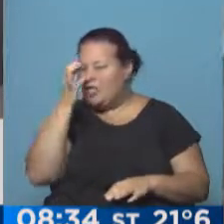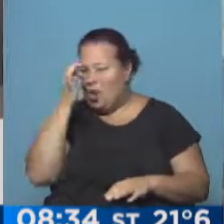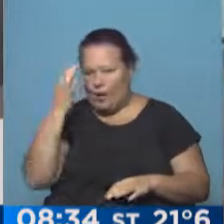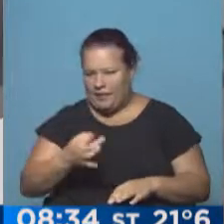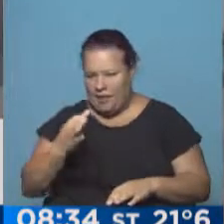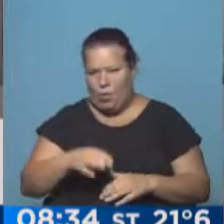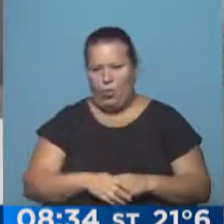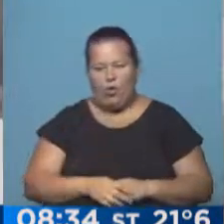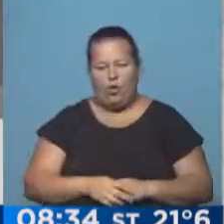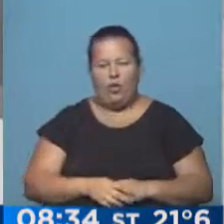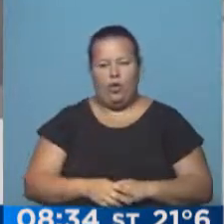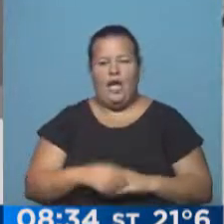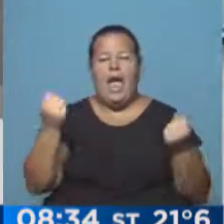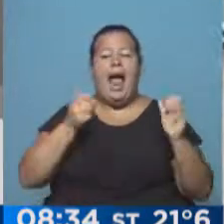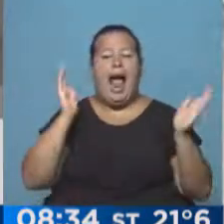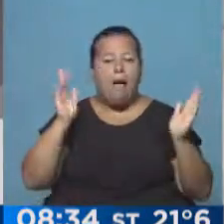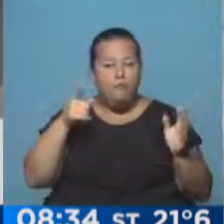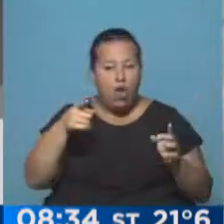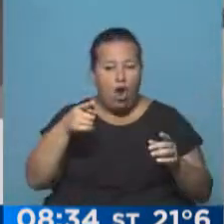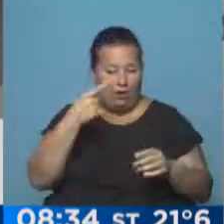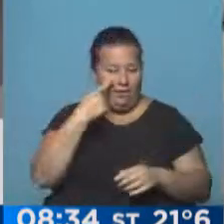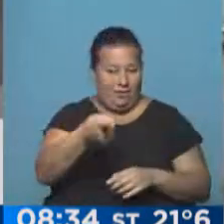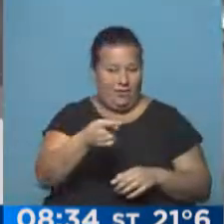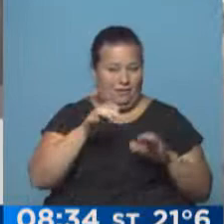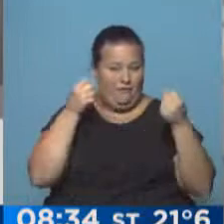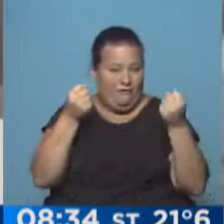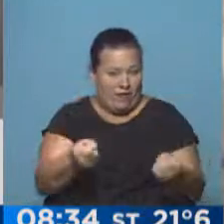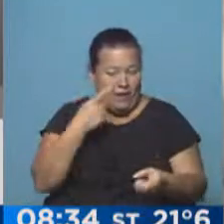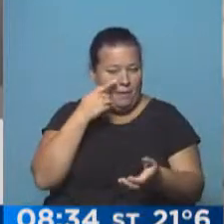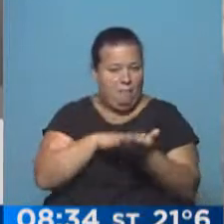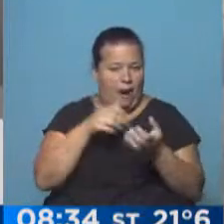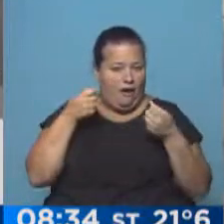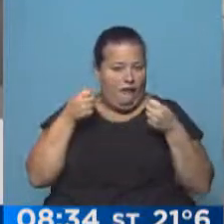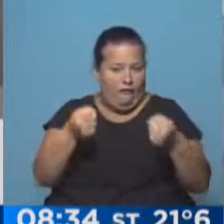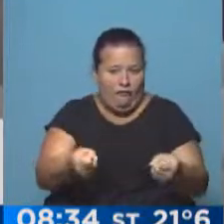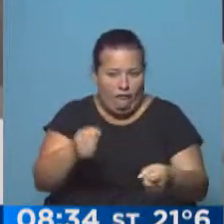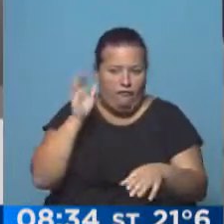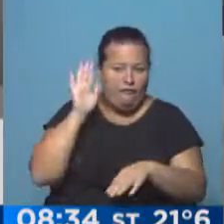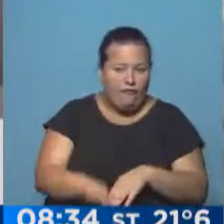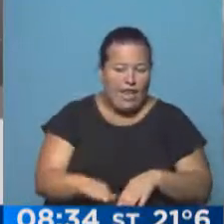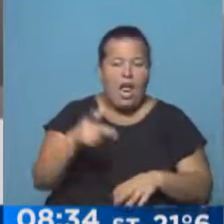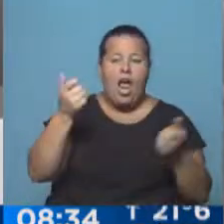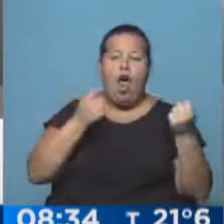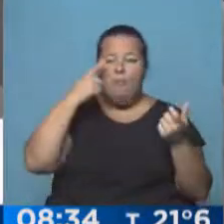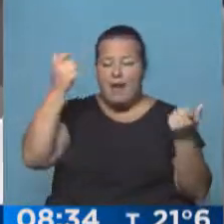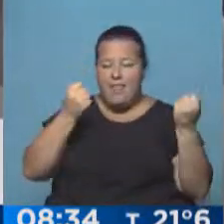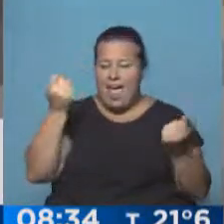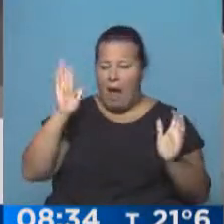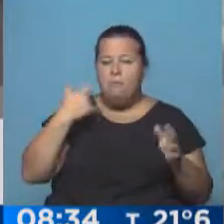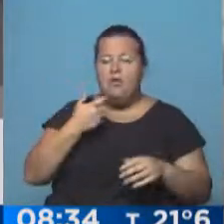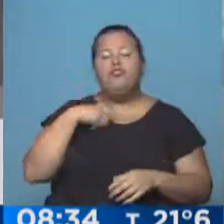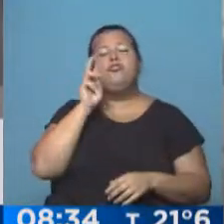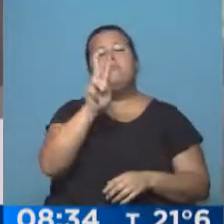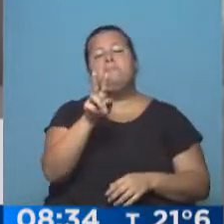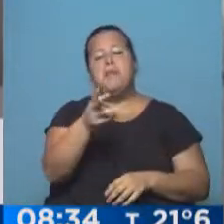120. El camión, vos podés ver que están las frenadas, todavía están ahí marcadas. El camionero me dijo, mira, yo miré para el lado de que